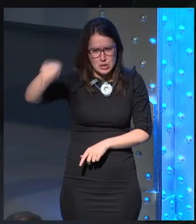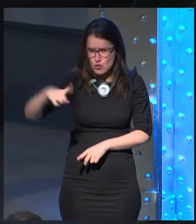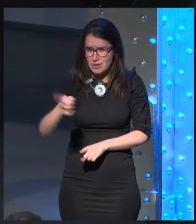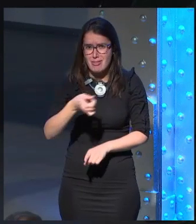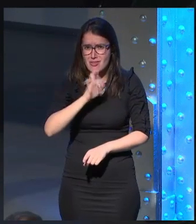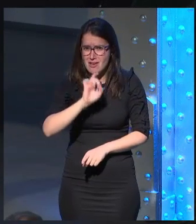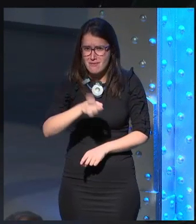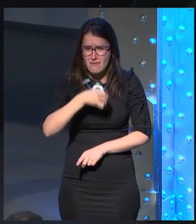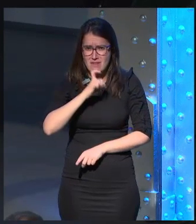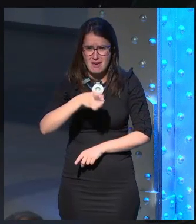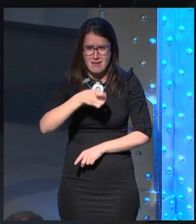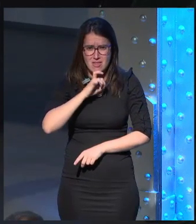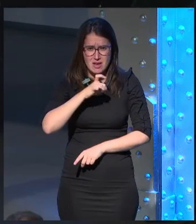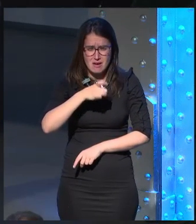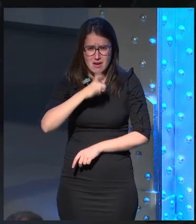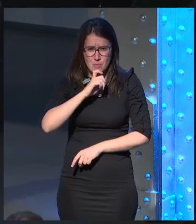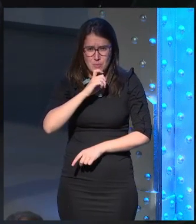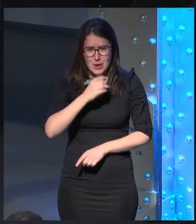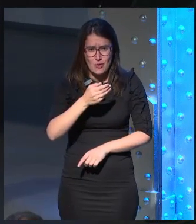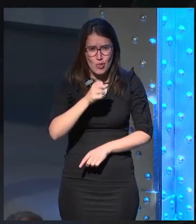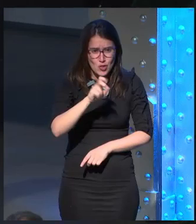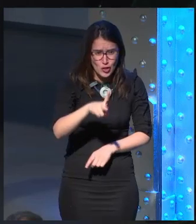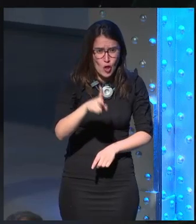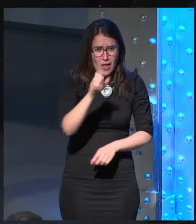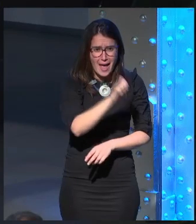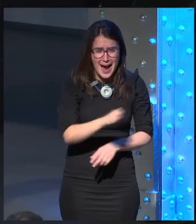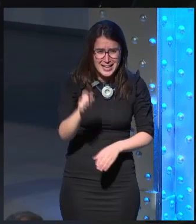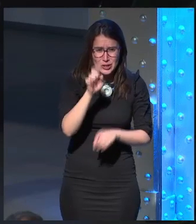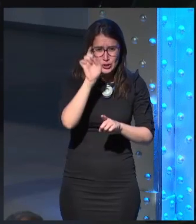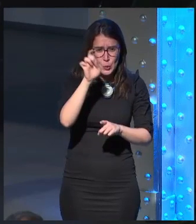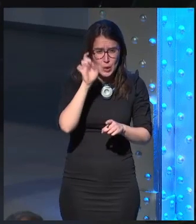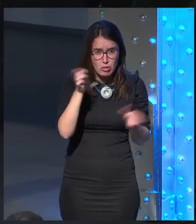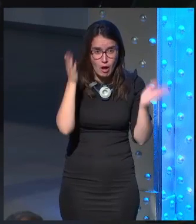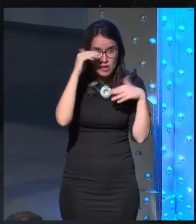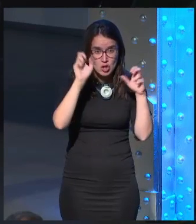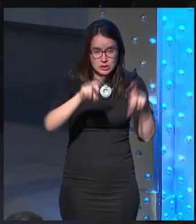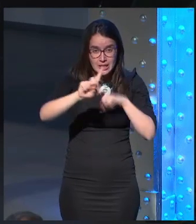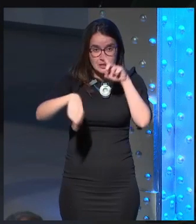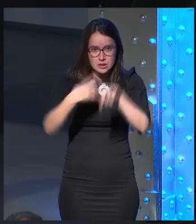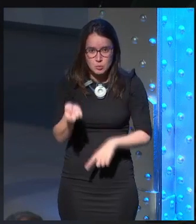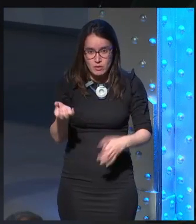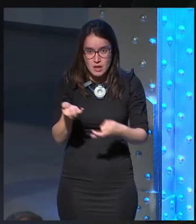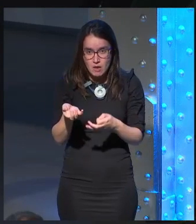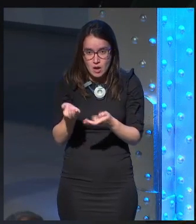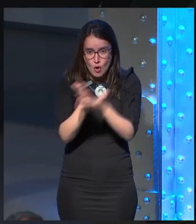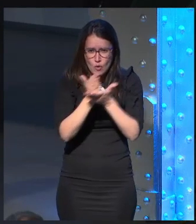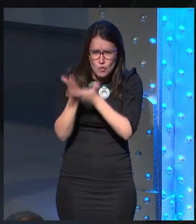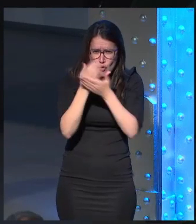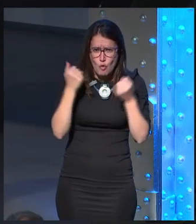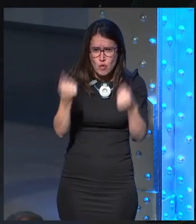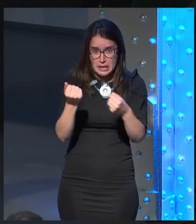Es difícil pasarte tus primeros 12 años de educación, de formación sin prestar atención y luego tener que recuperar el tiempo perdido, pero se